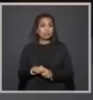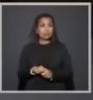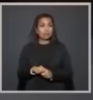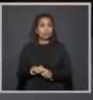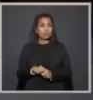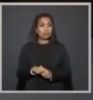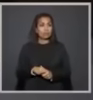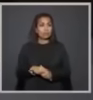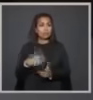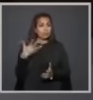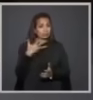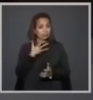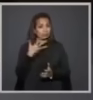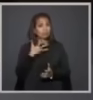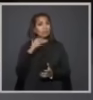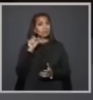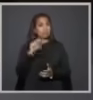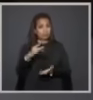el apoyo